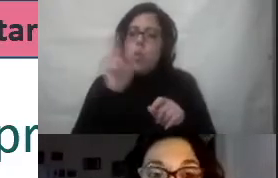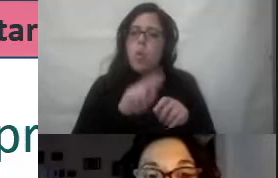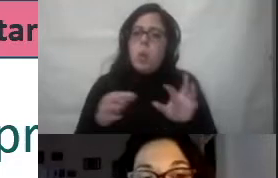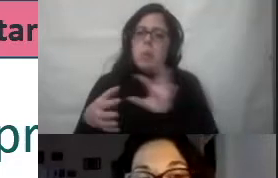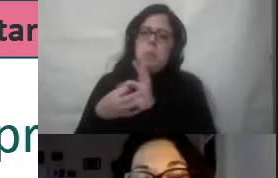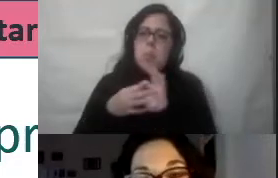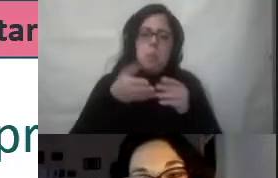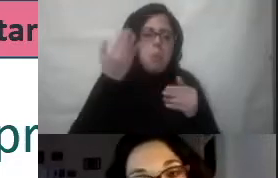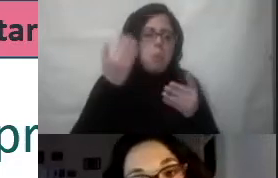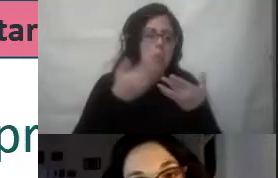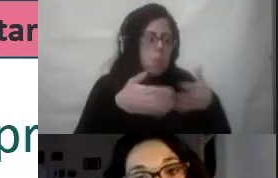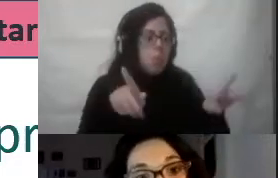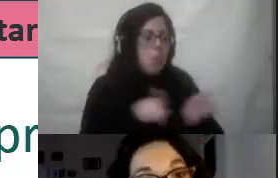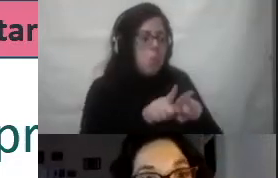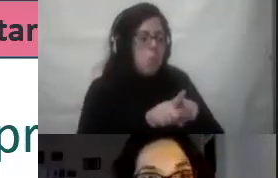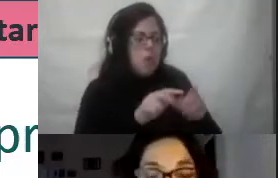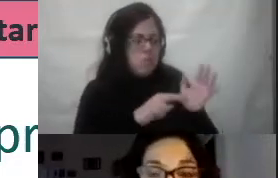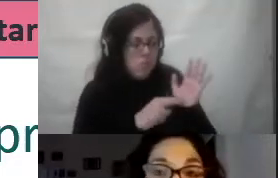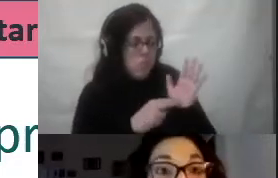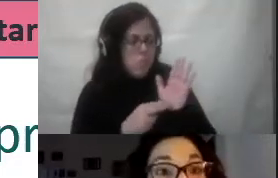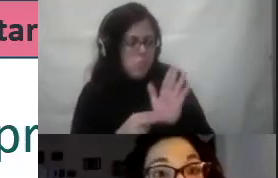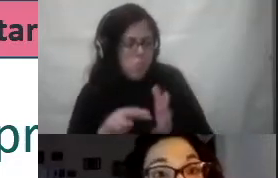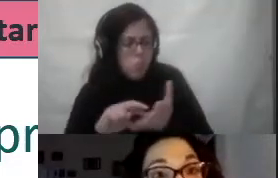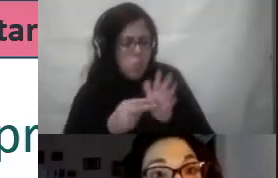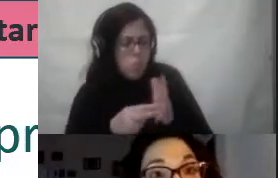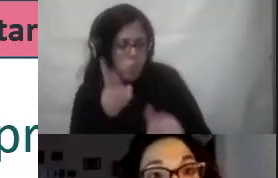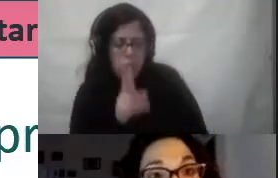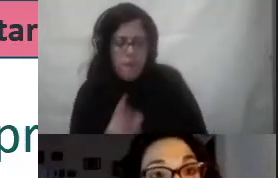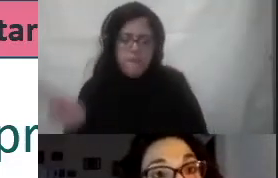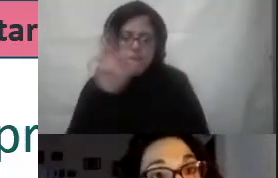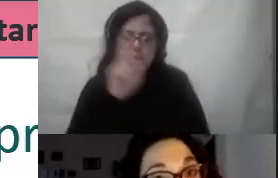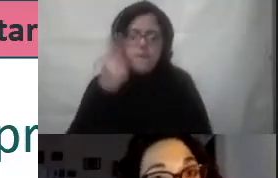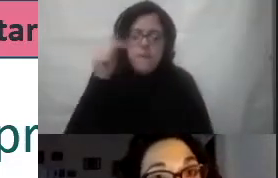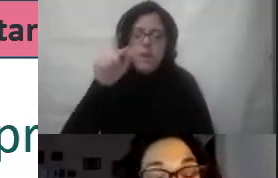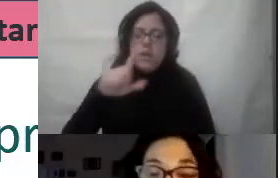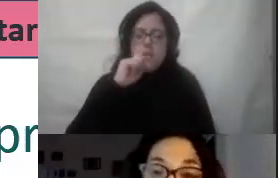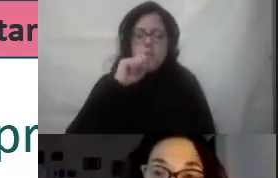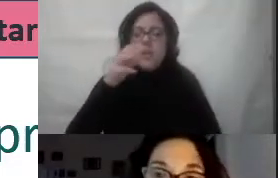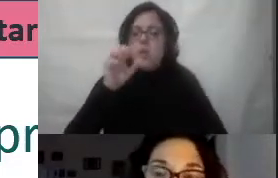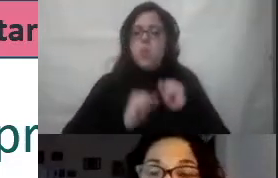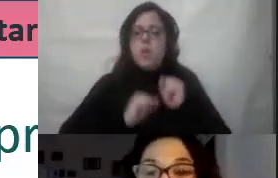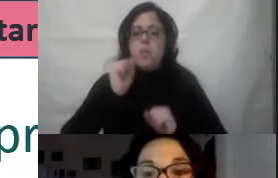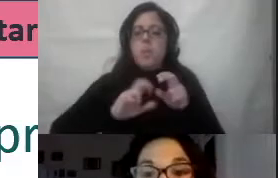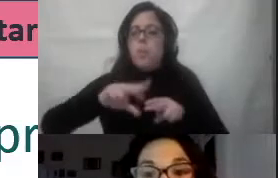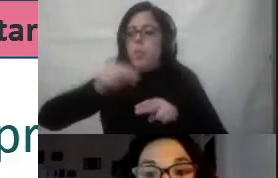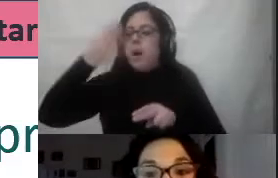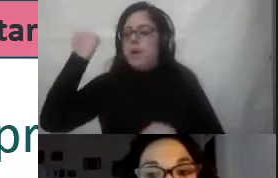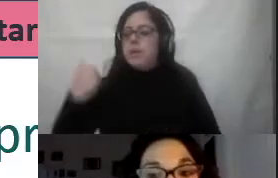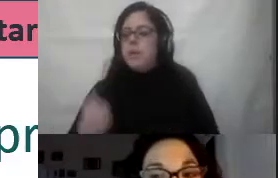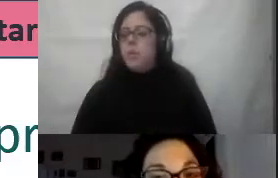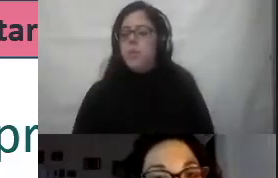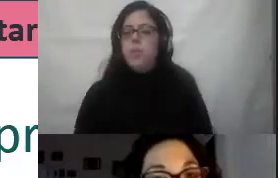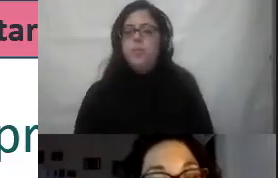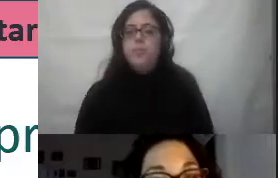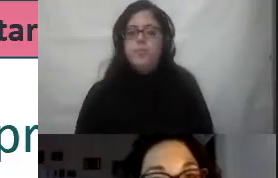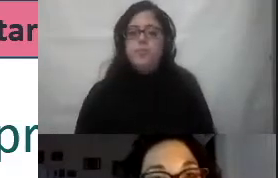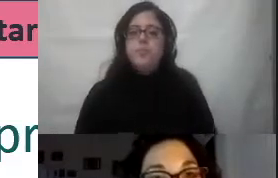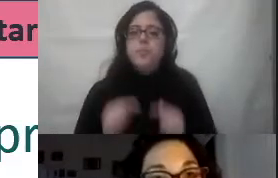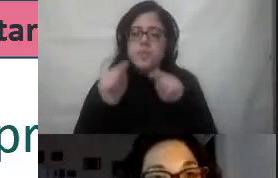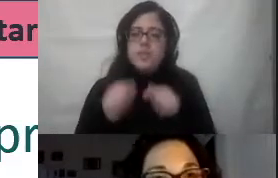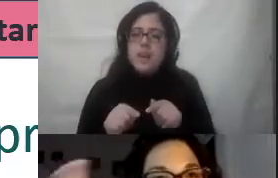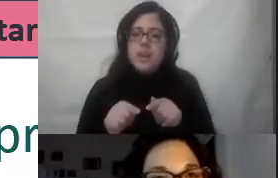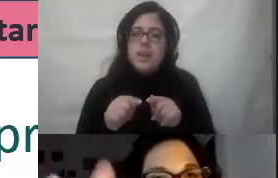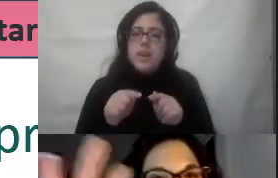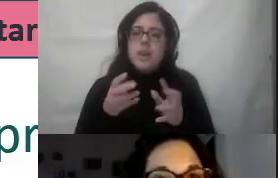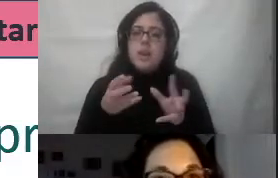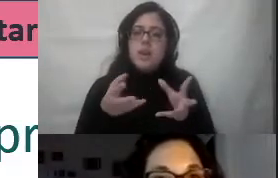demostrado generar estas crisis? Vuelve, ¿ya? Ahora va a ser un empresario de la época, por ejemplo. Estos chicos van a juntarse, se van a